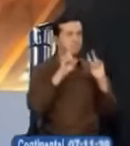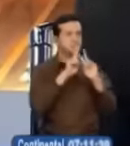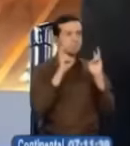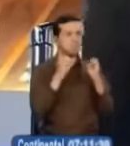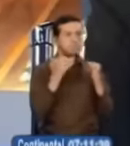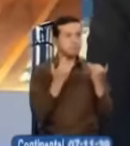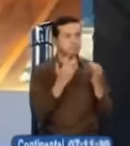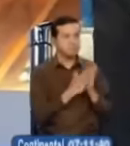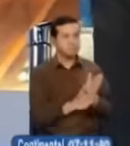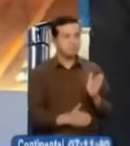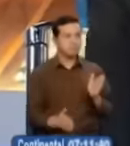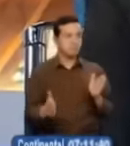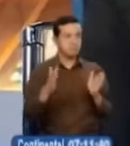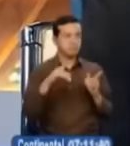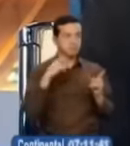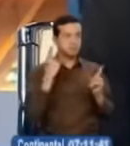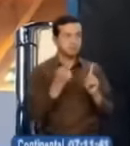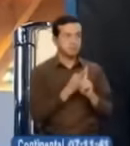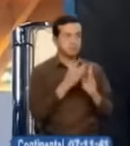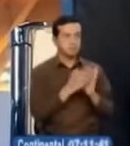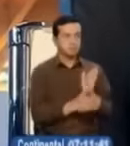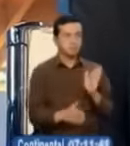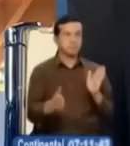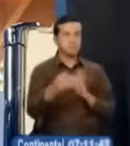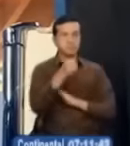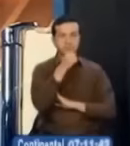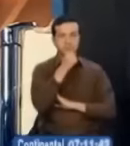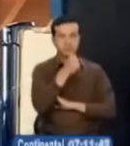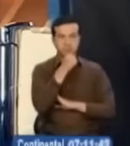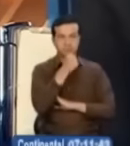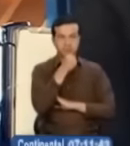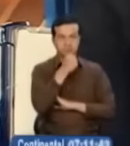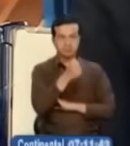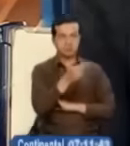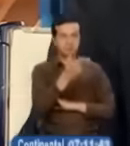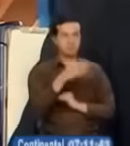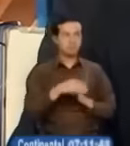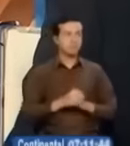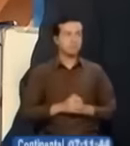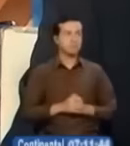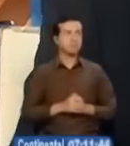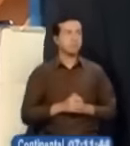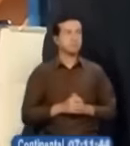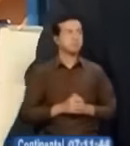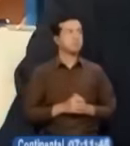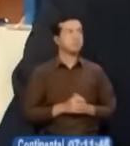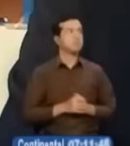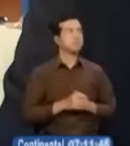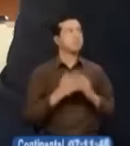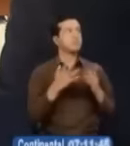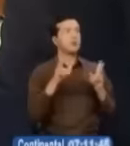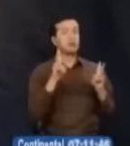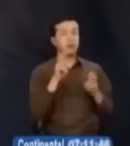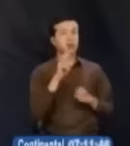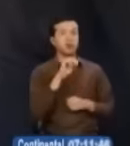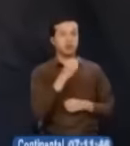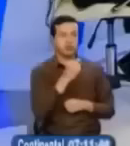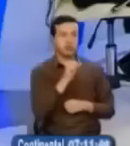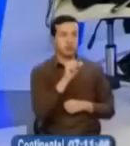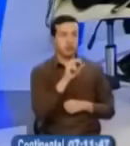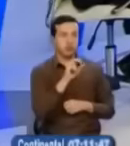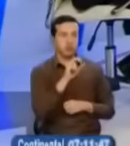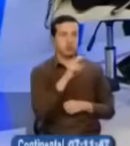tratar en esta primera parte de la entrevista, Javier y Giovanni Cardoso, voy ahora donde Giovanni Cardoso de la